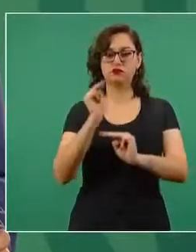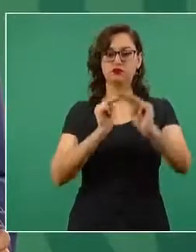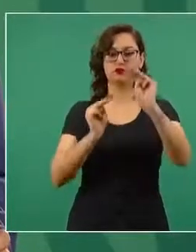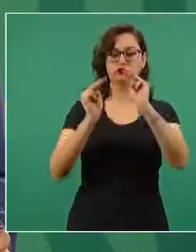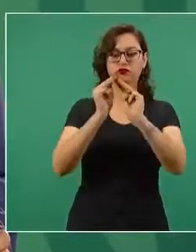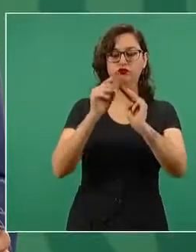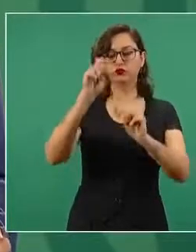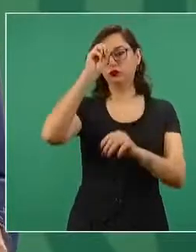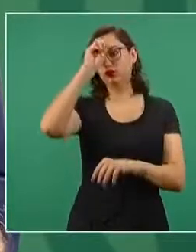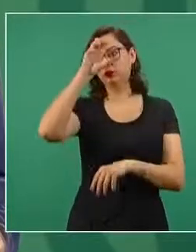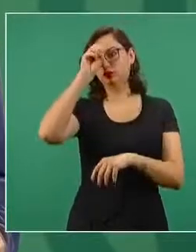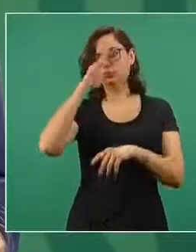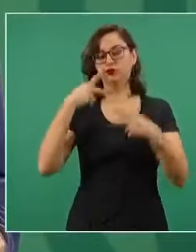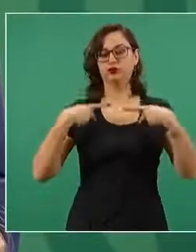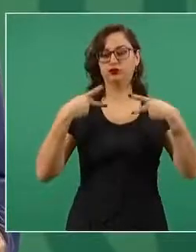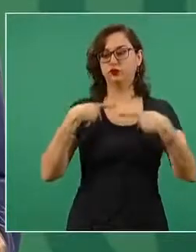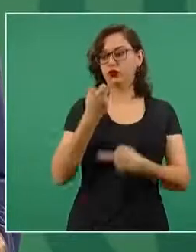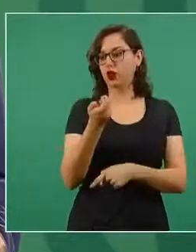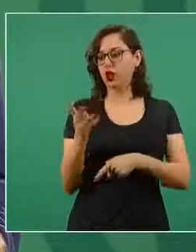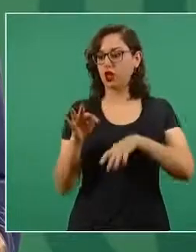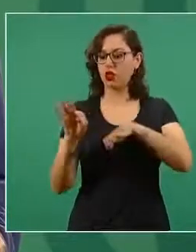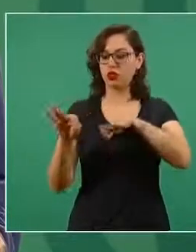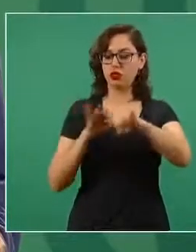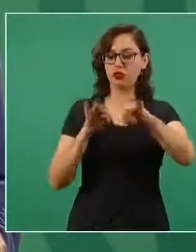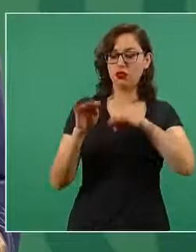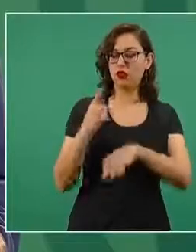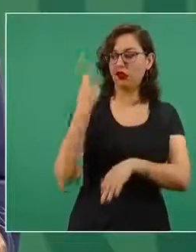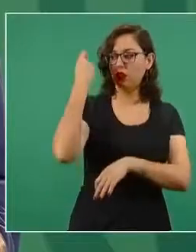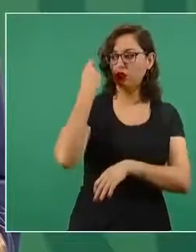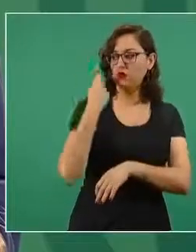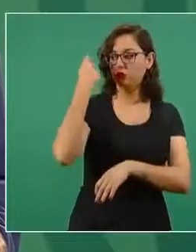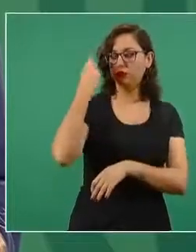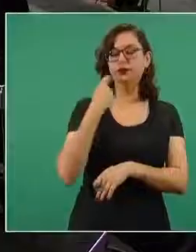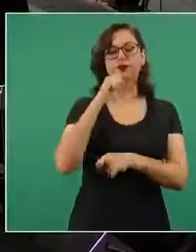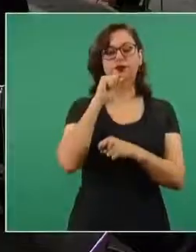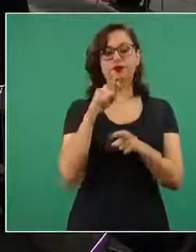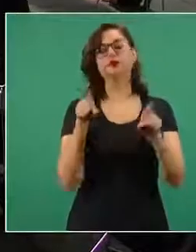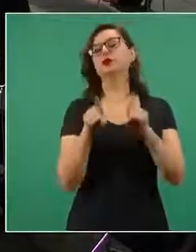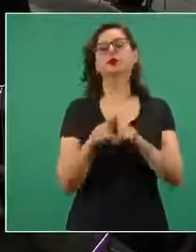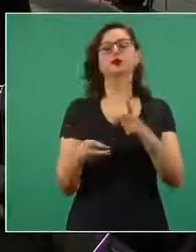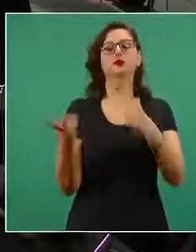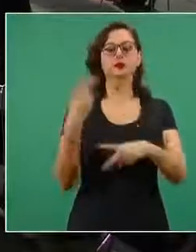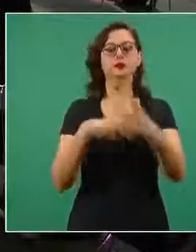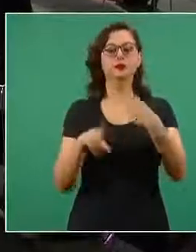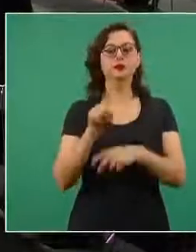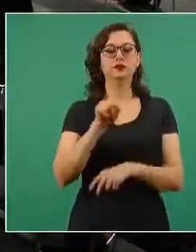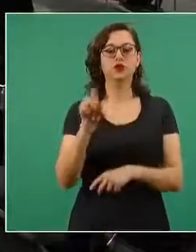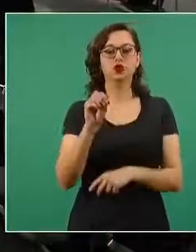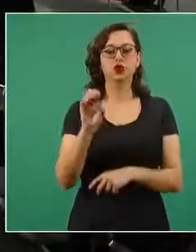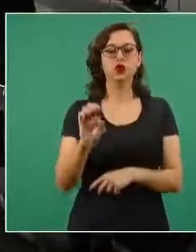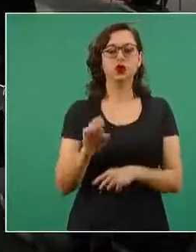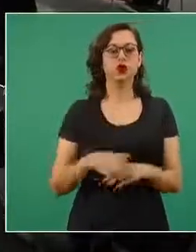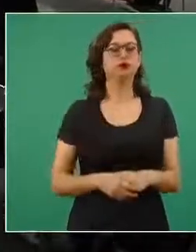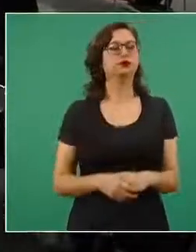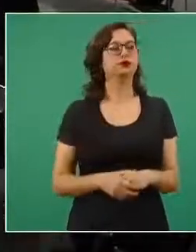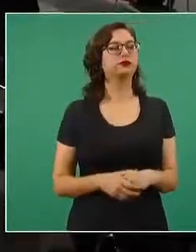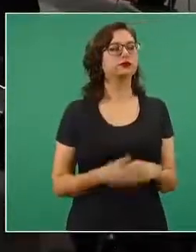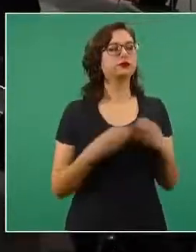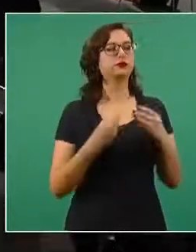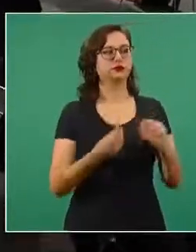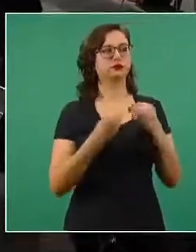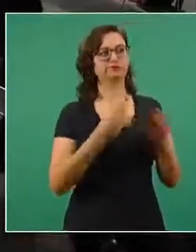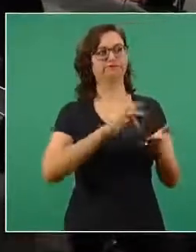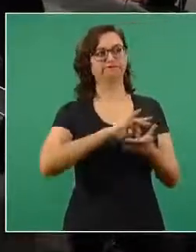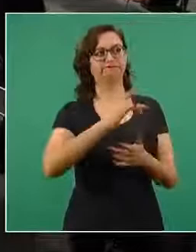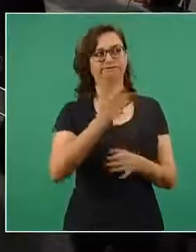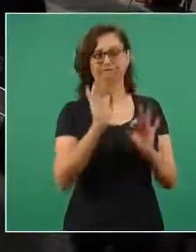jubilados, pensionados, sobre la salud, que venga SOE también. Perfecto, gracias, señor presidente. Otro tema, nos ha